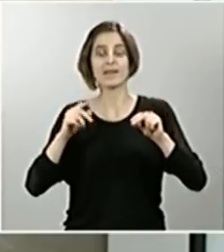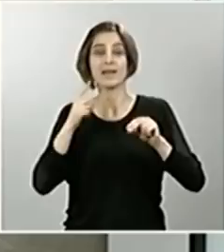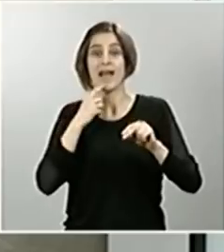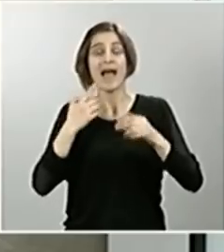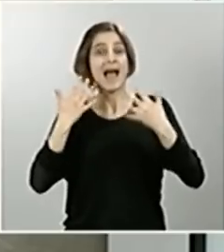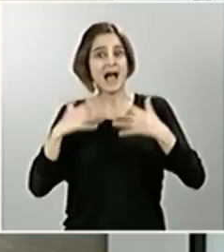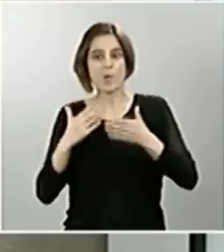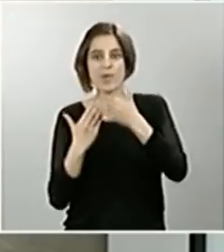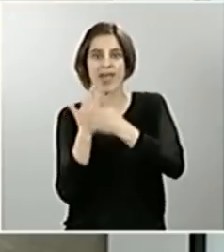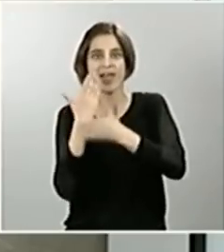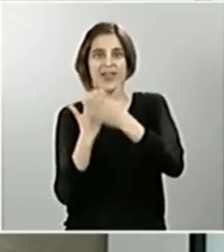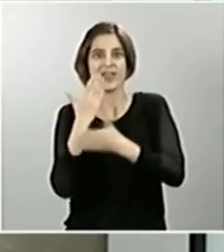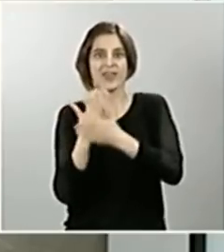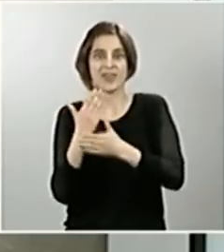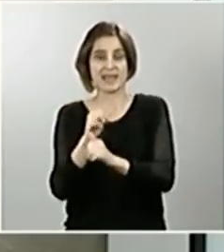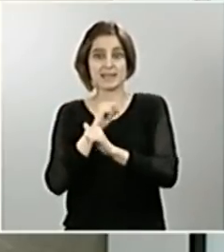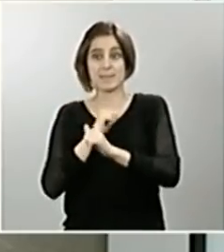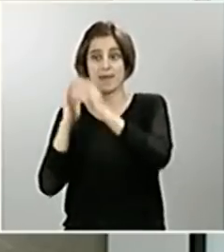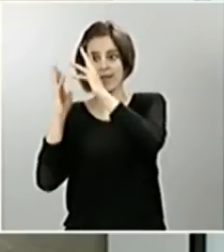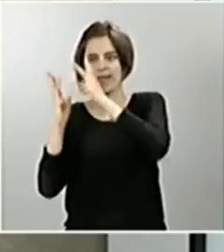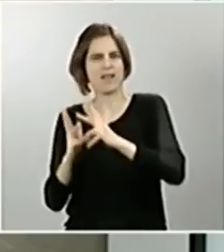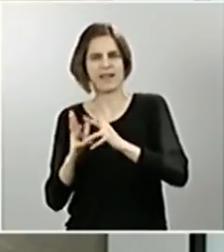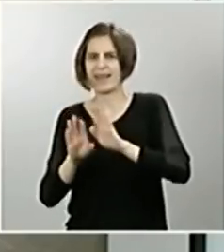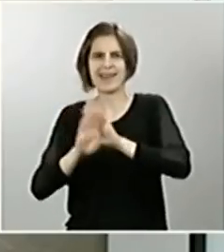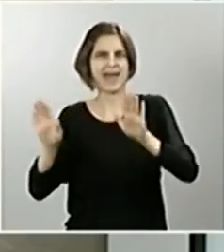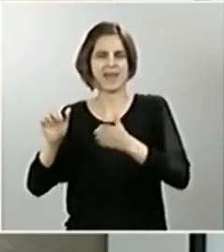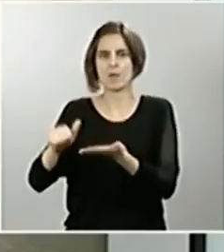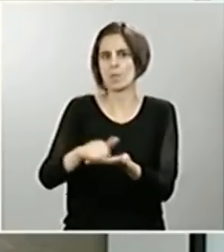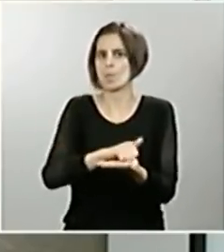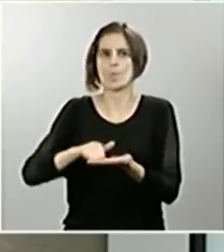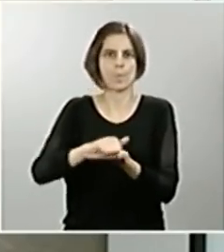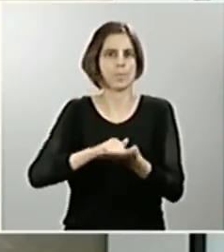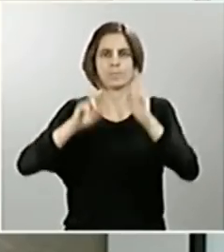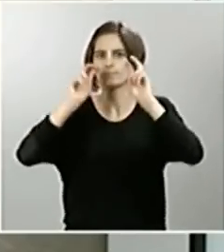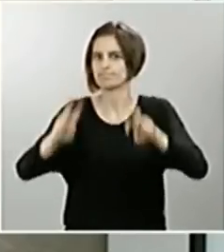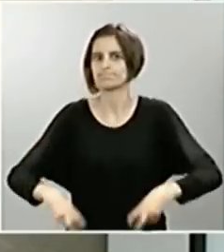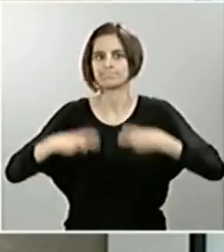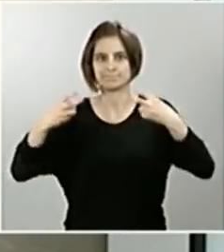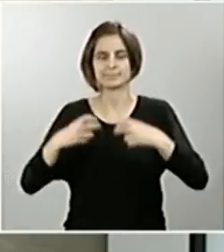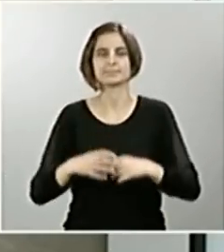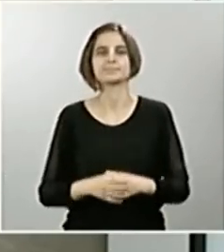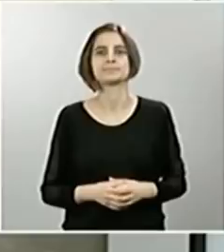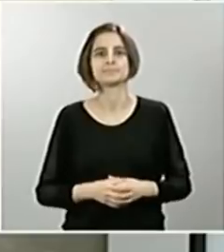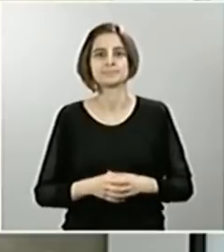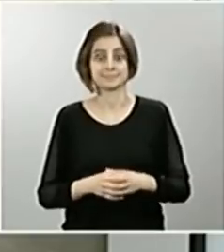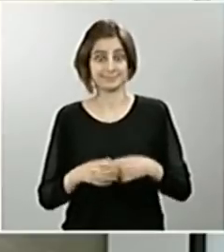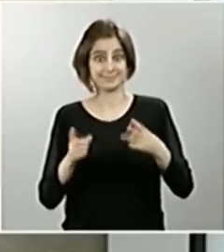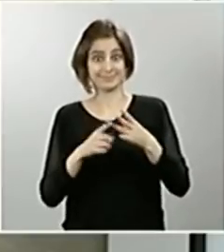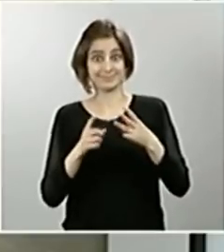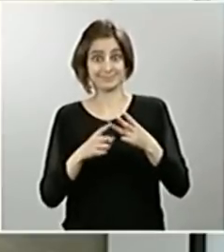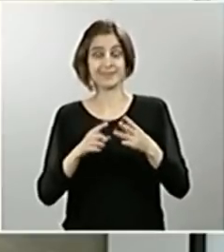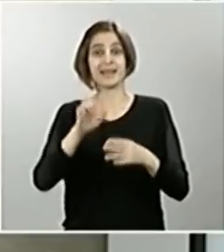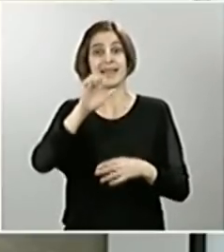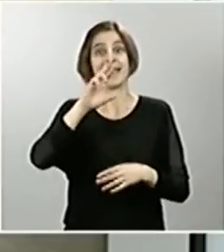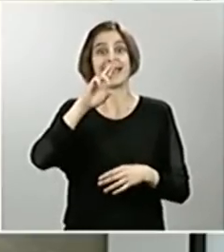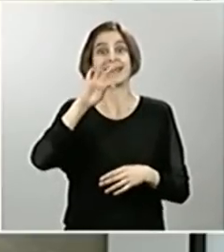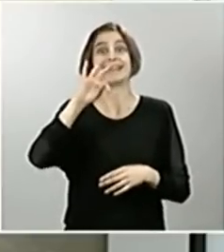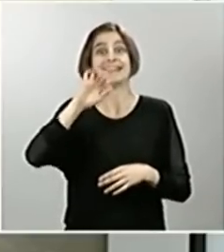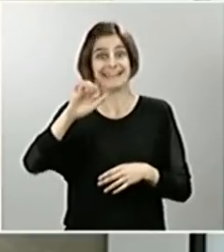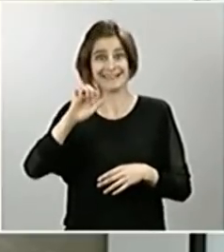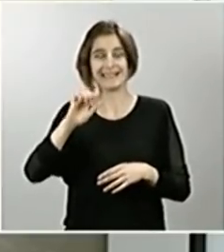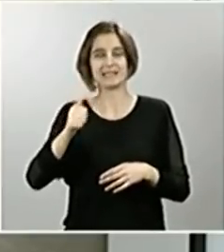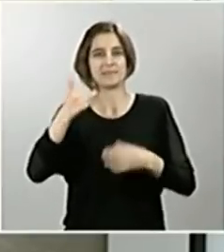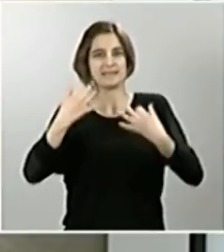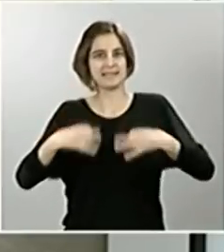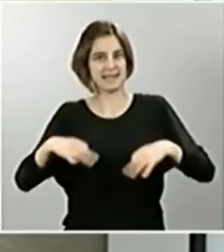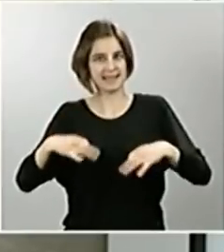Junto con estas medidas de simplificación dos expedientes de regulación de empleo facemos unha presunción legal de estar en